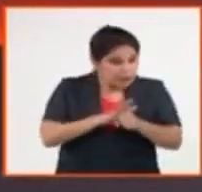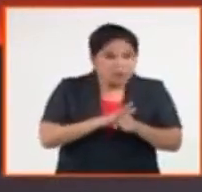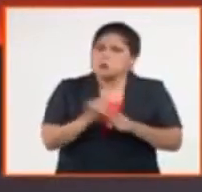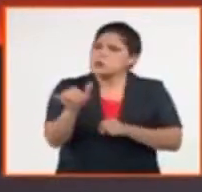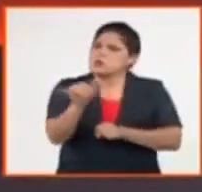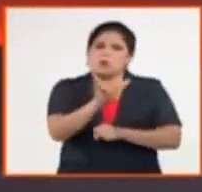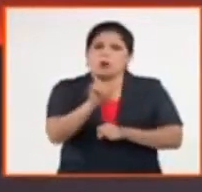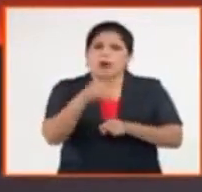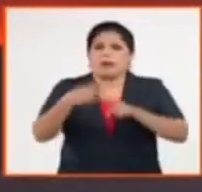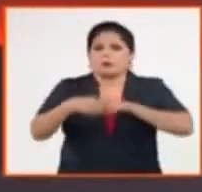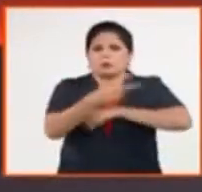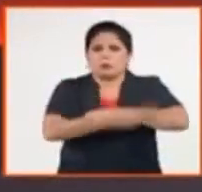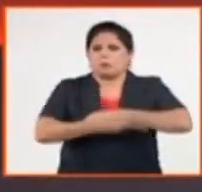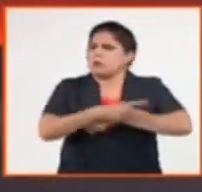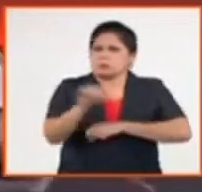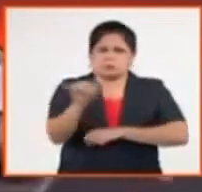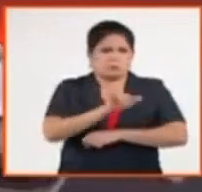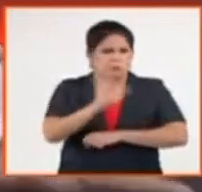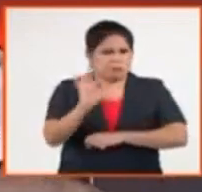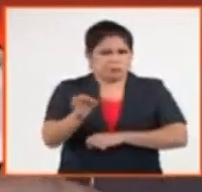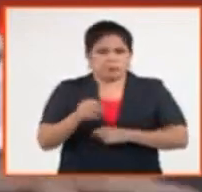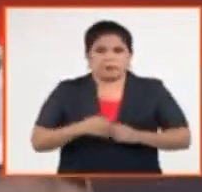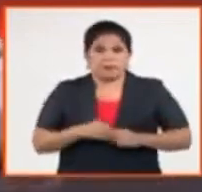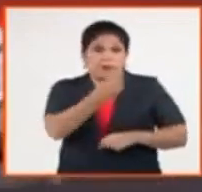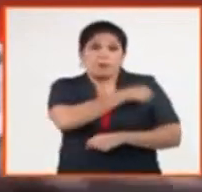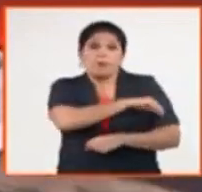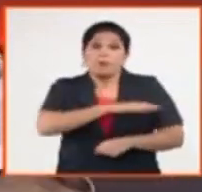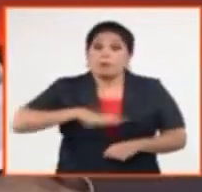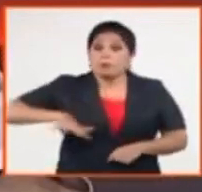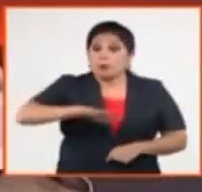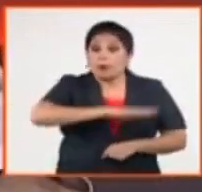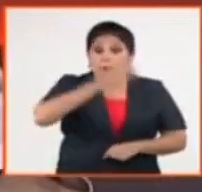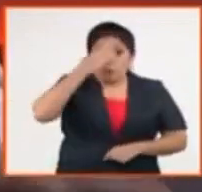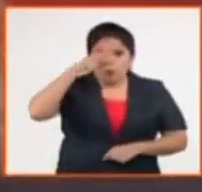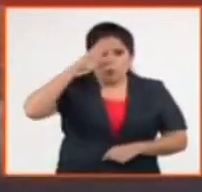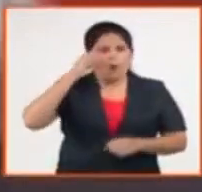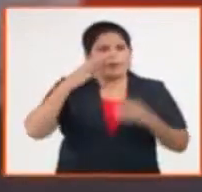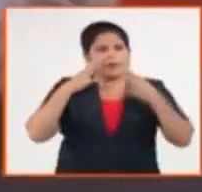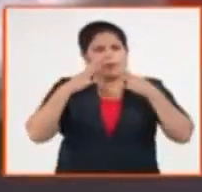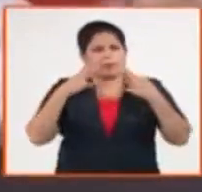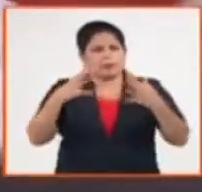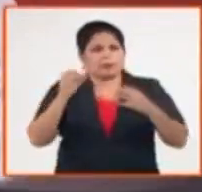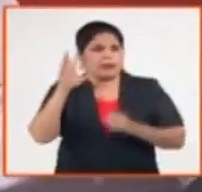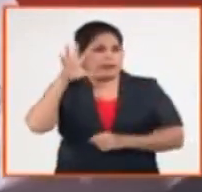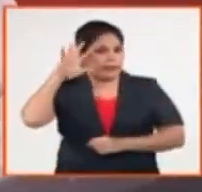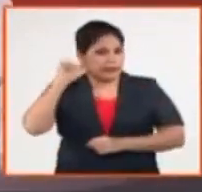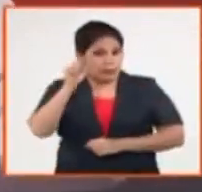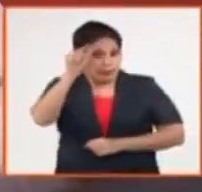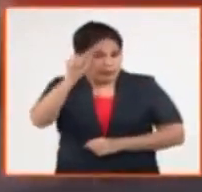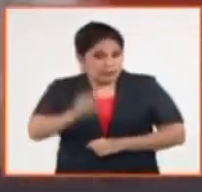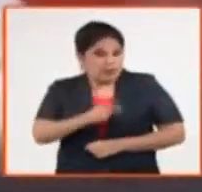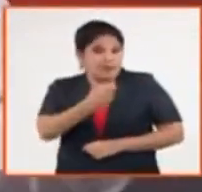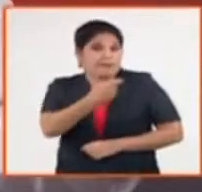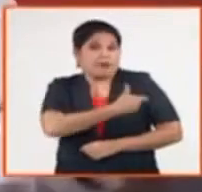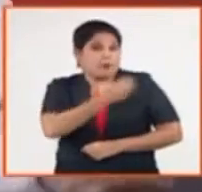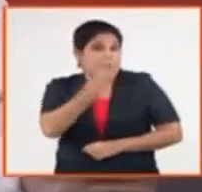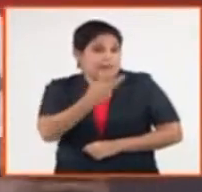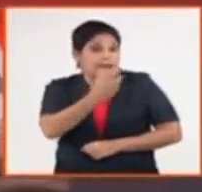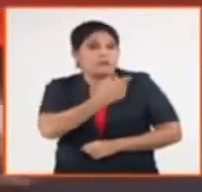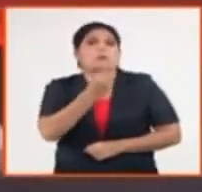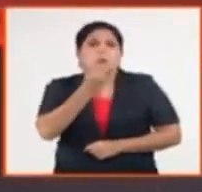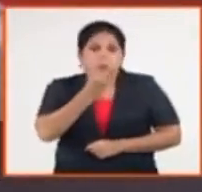muy importante. La población nuestra debe entender que un sujeto vacunado puede